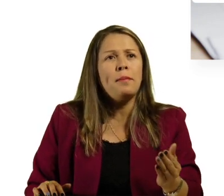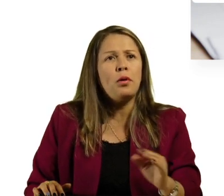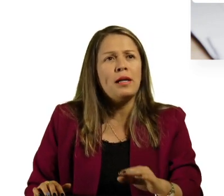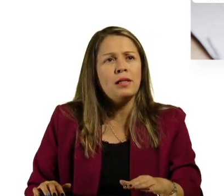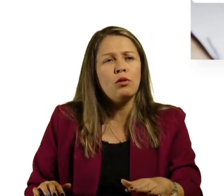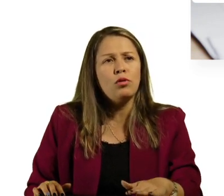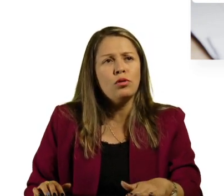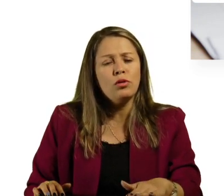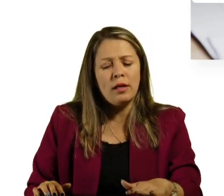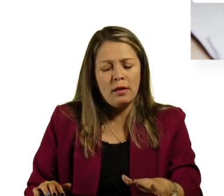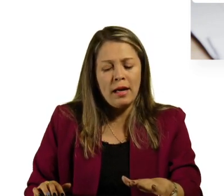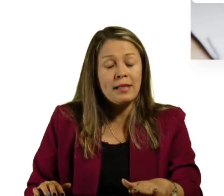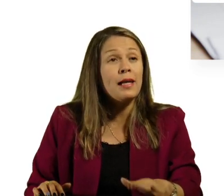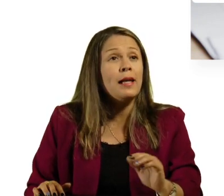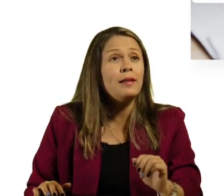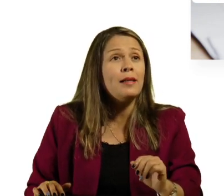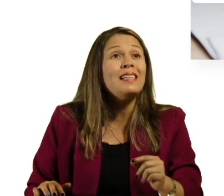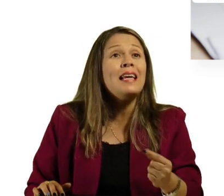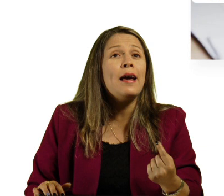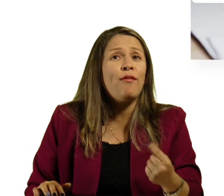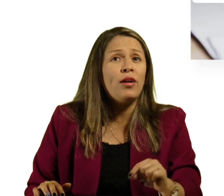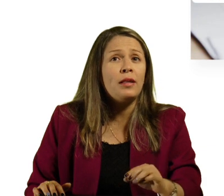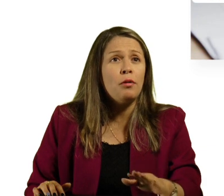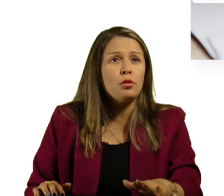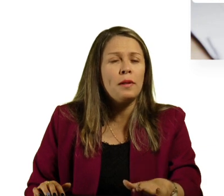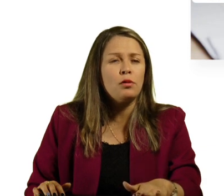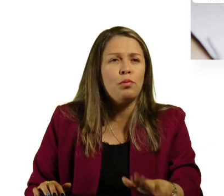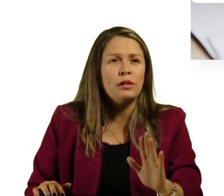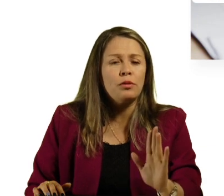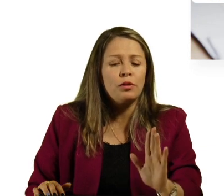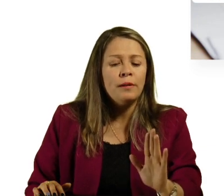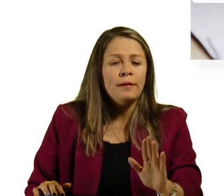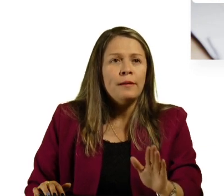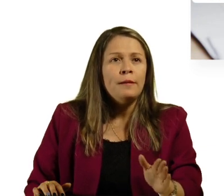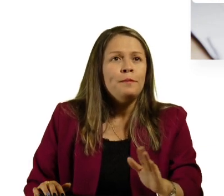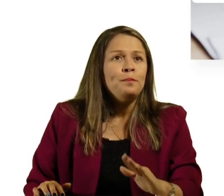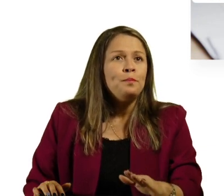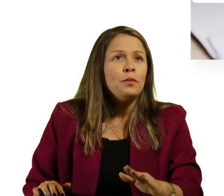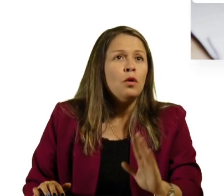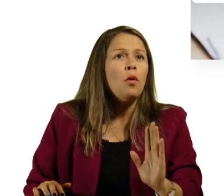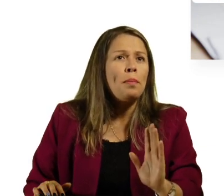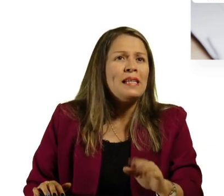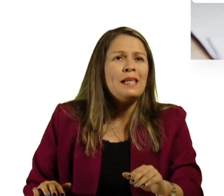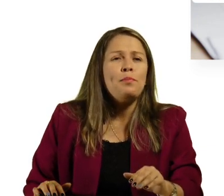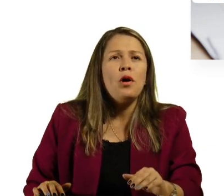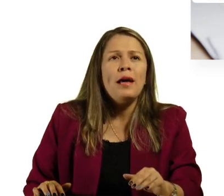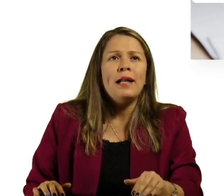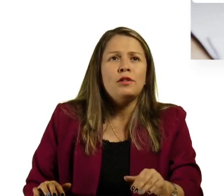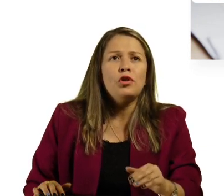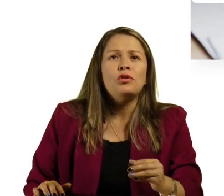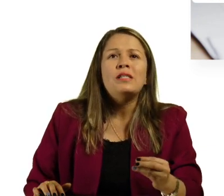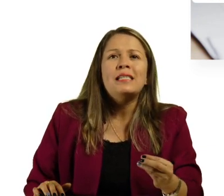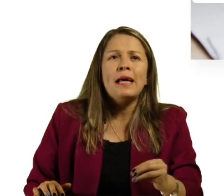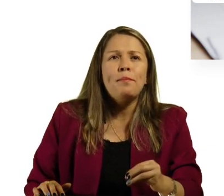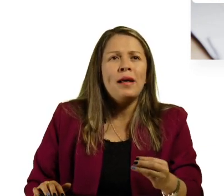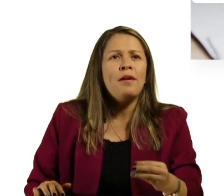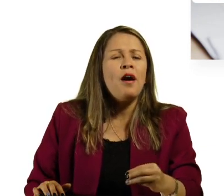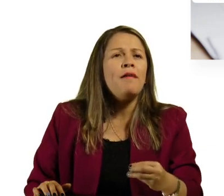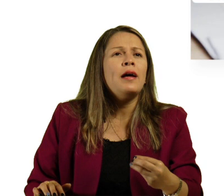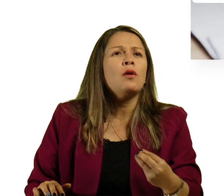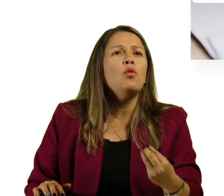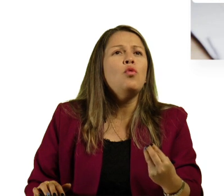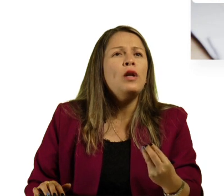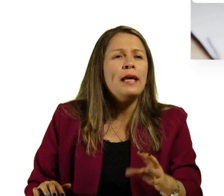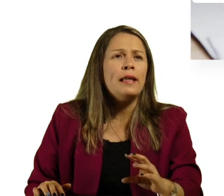articuladas para poder hacer unos excelentes y efectivos presupuestos. Un principio de dirección, siempre